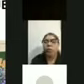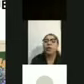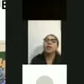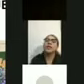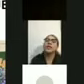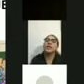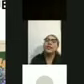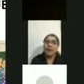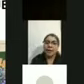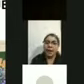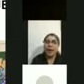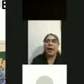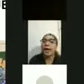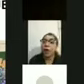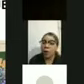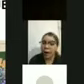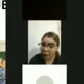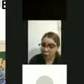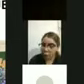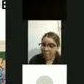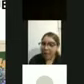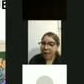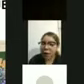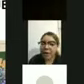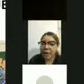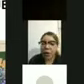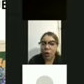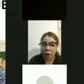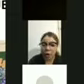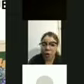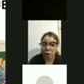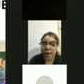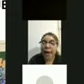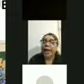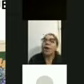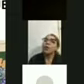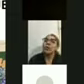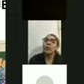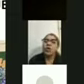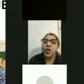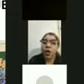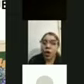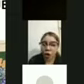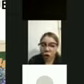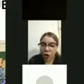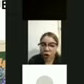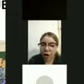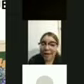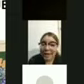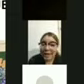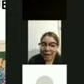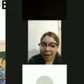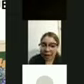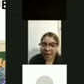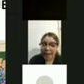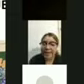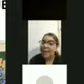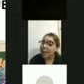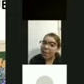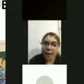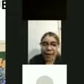los métodos de enseñanza han ido variando. ¿Qué quiero decir con esto? Que los procesos psicológicos